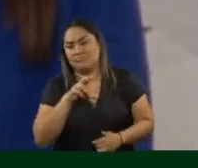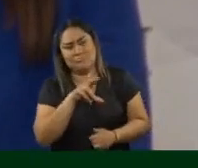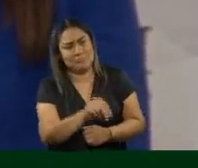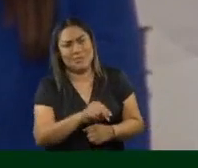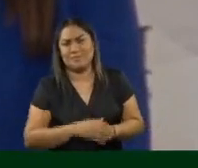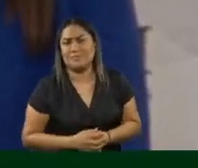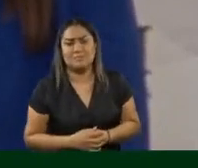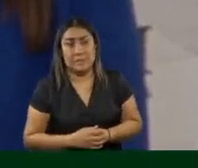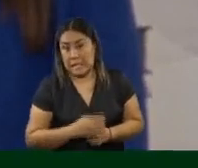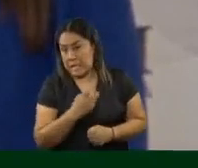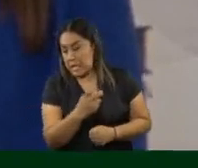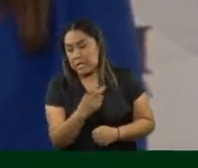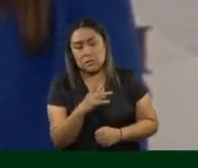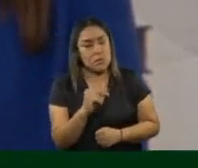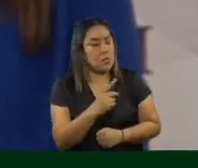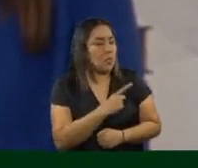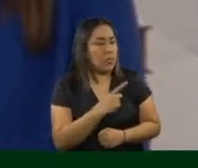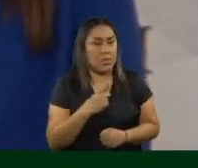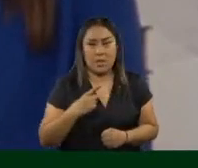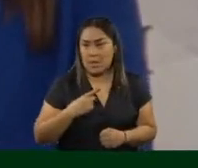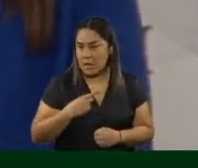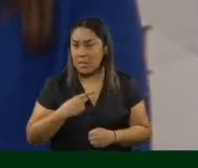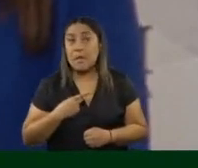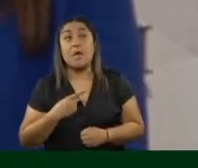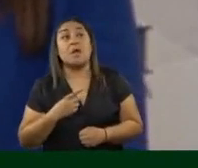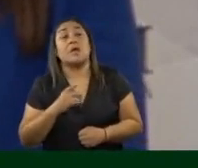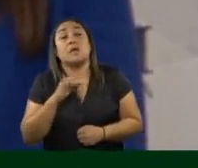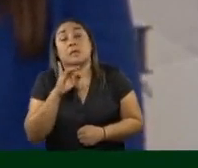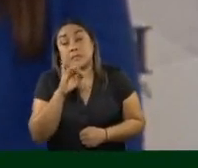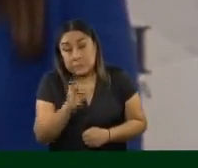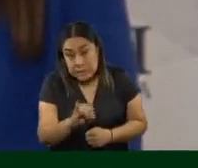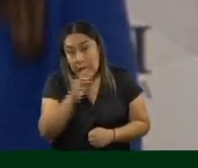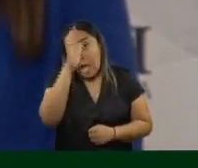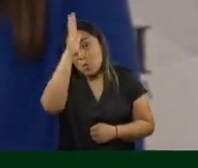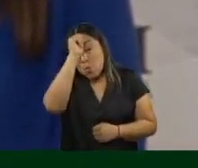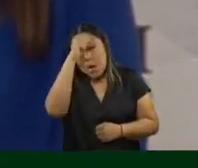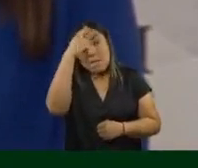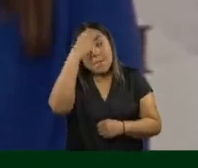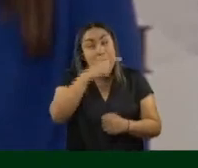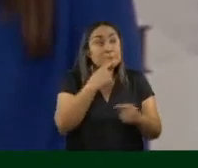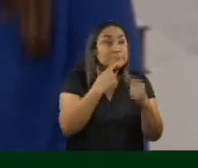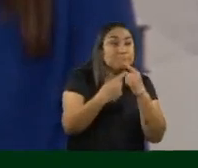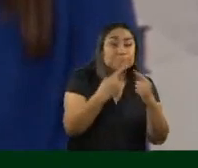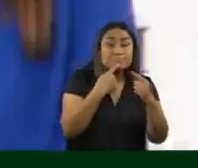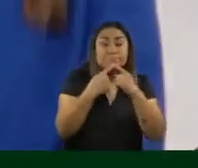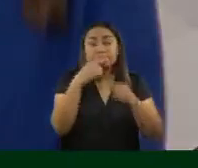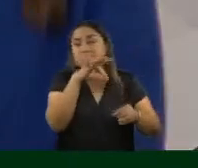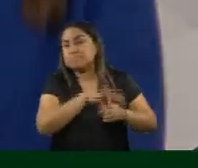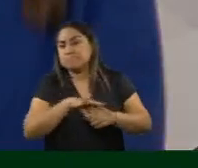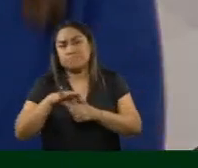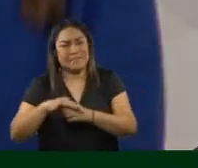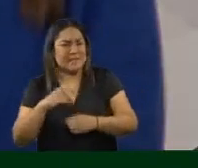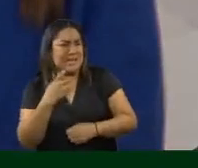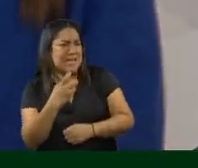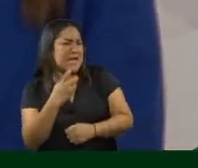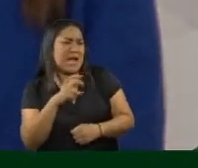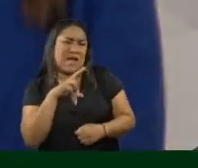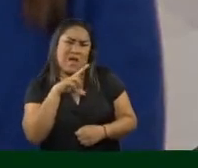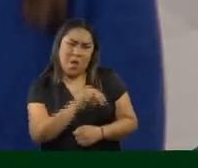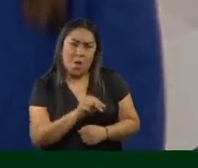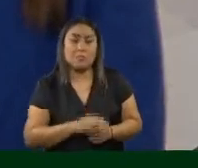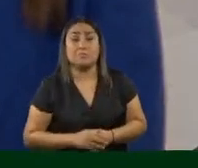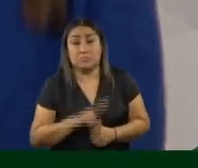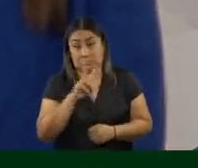Nunca debió de haber sido admitida a discusión y a votación estamos